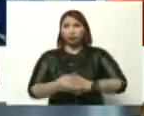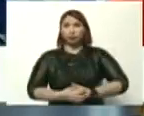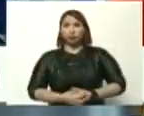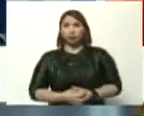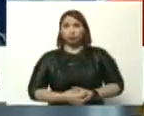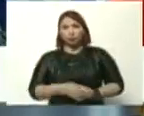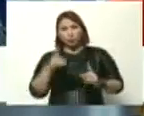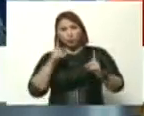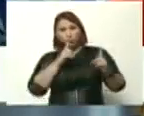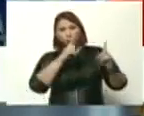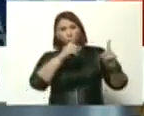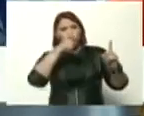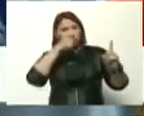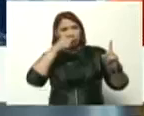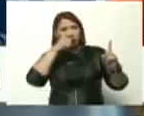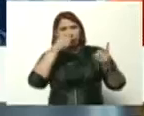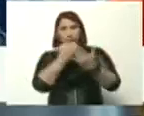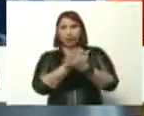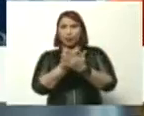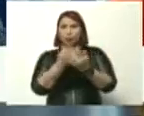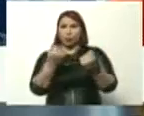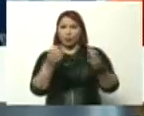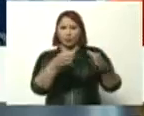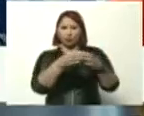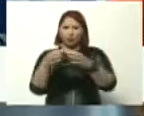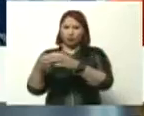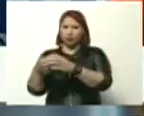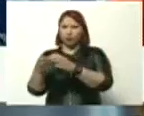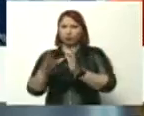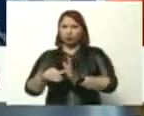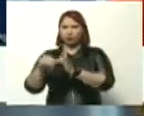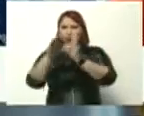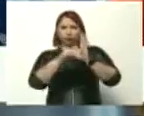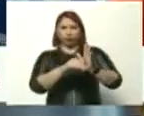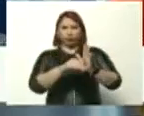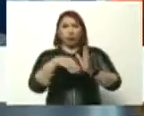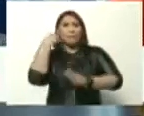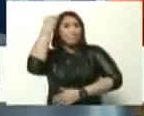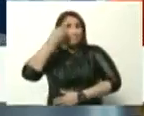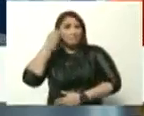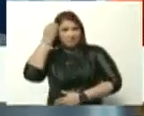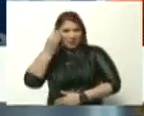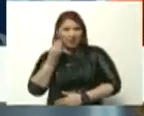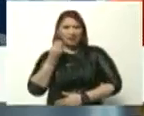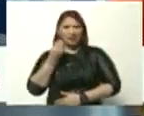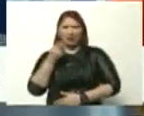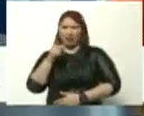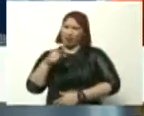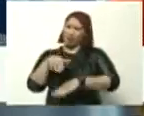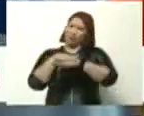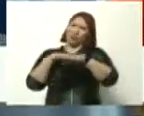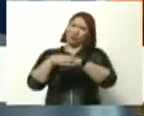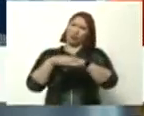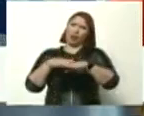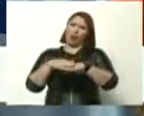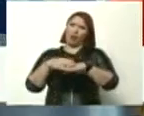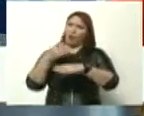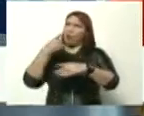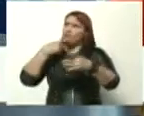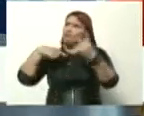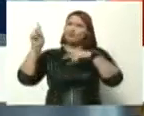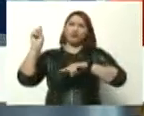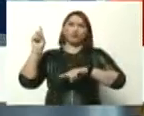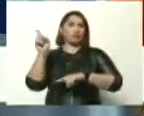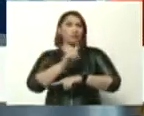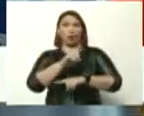acecho y asedio económico, bandas delictivas creen que pueden estar impunes actuando. Pues les cayó la